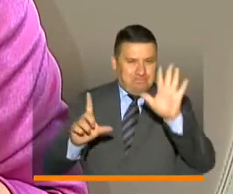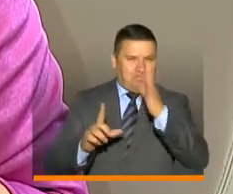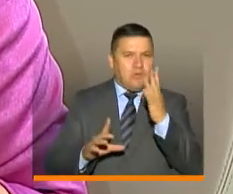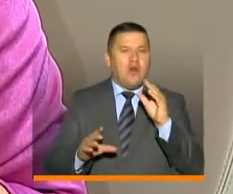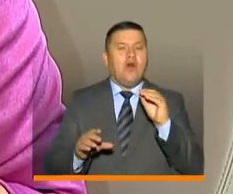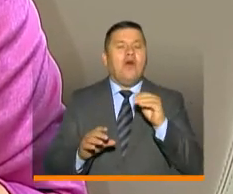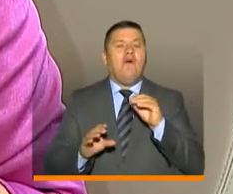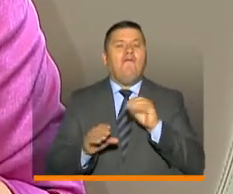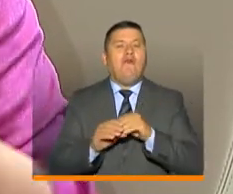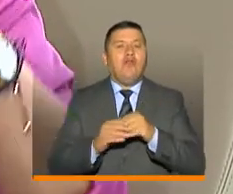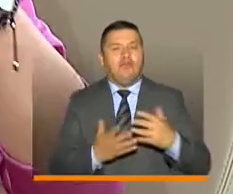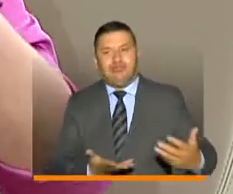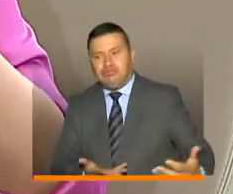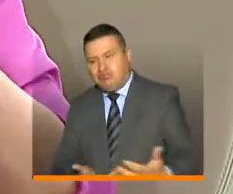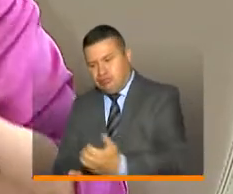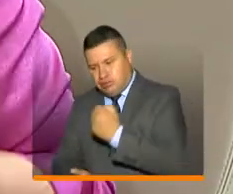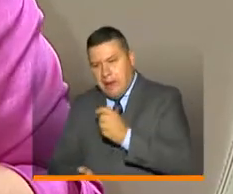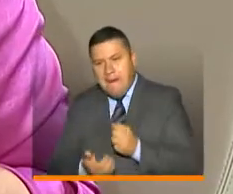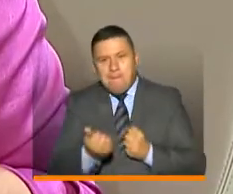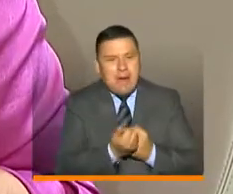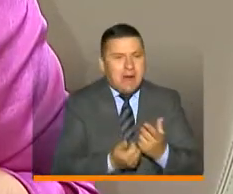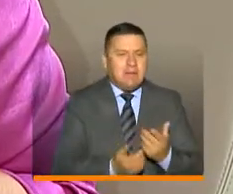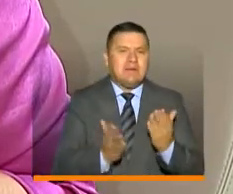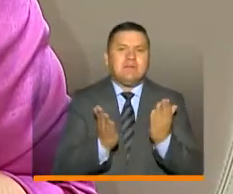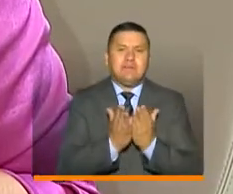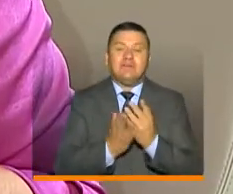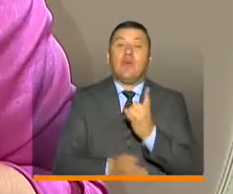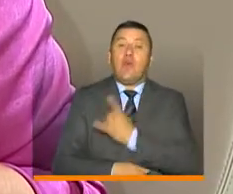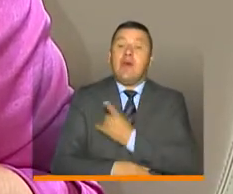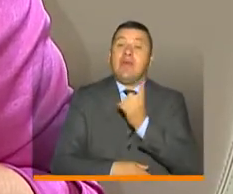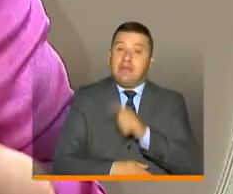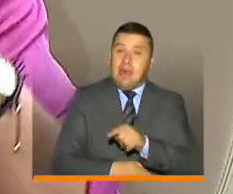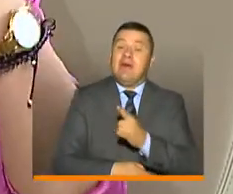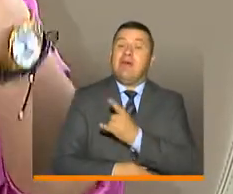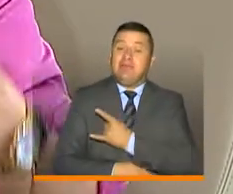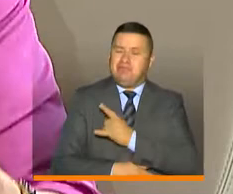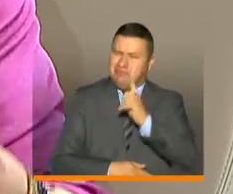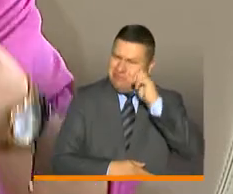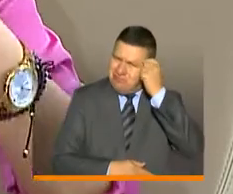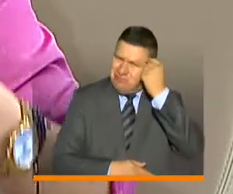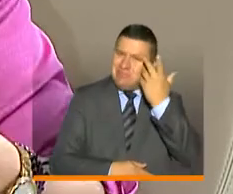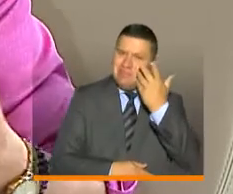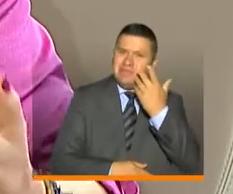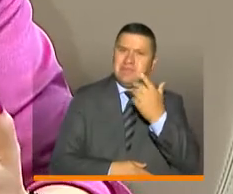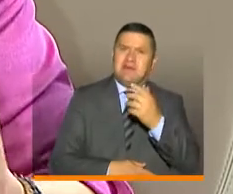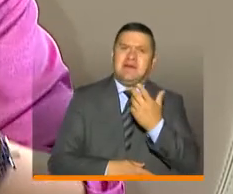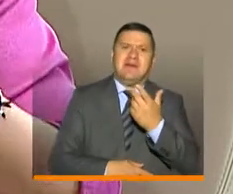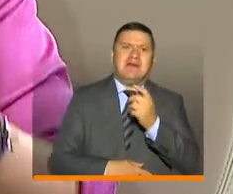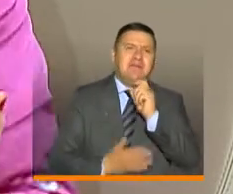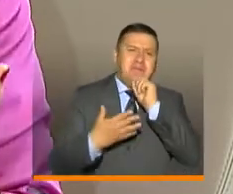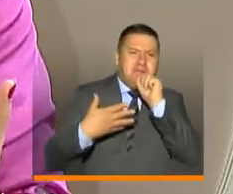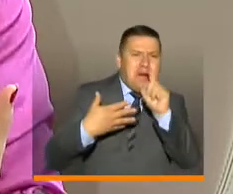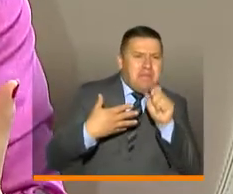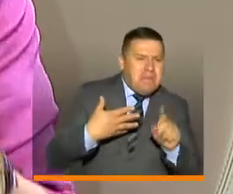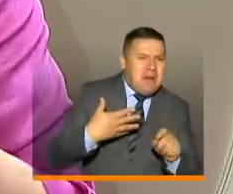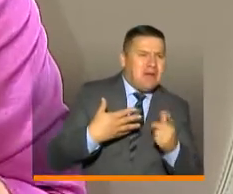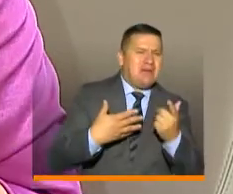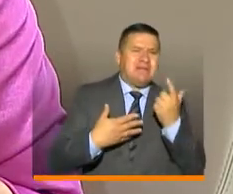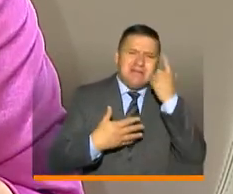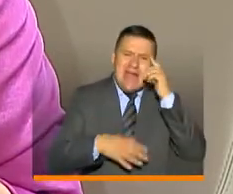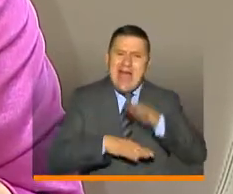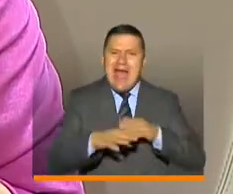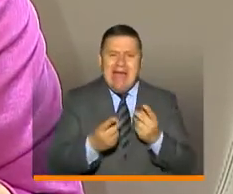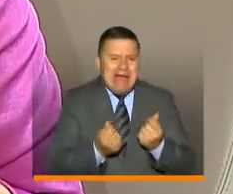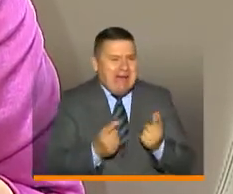al Fondo Solidario por la Educación, y hago referencia a educación superior. Recuerdan ustedes titulares de prensa, encuestas que obviamente ante la